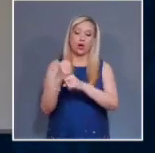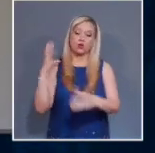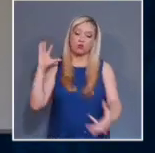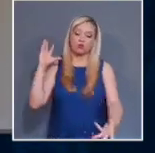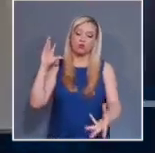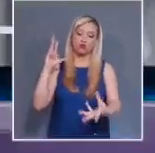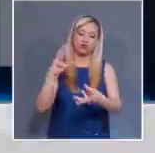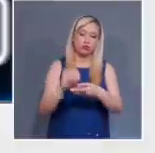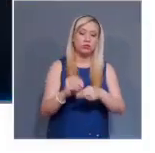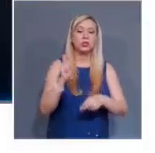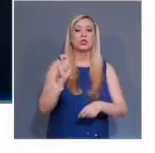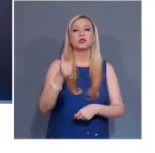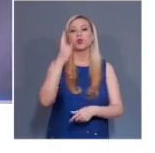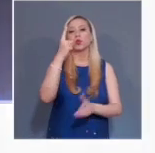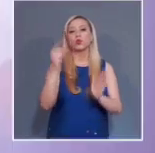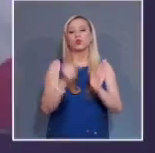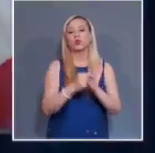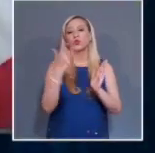millones de migrantes.